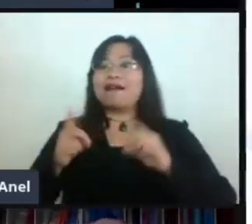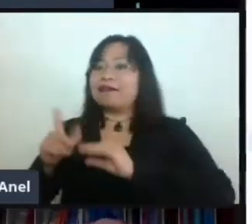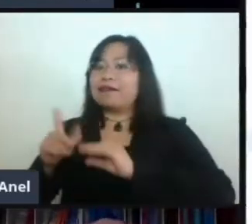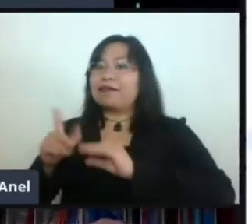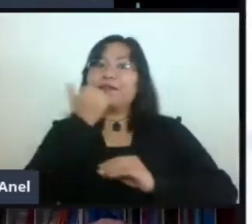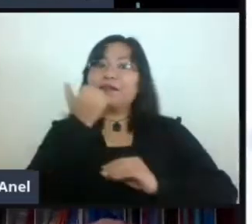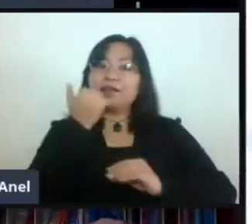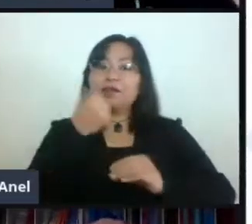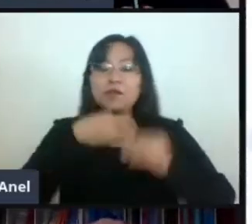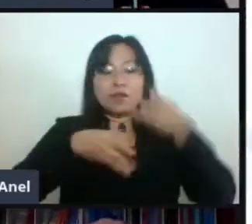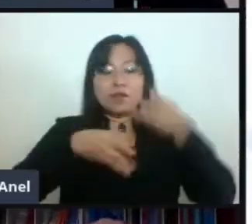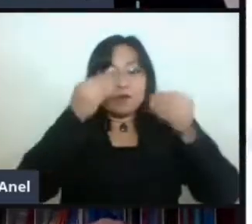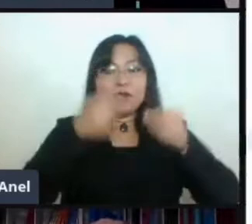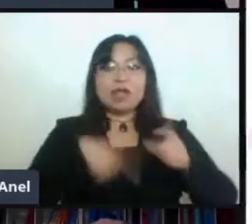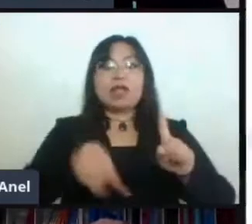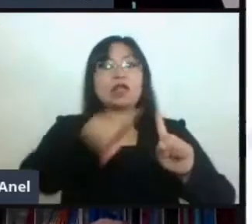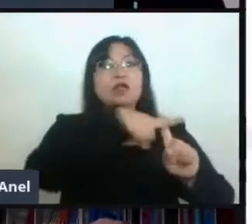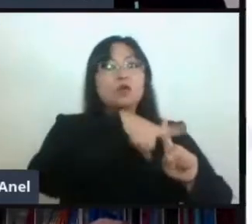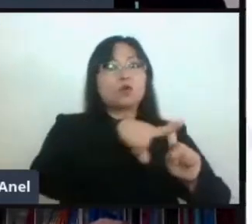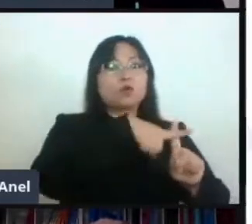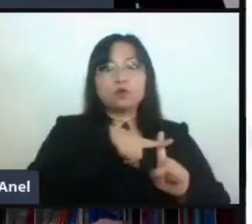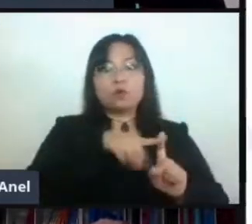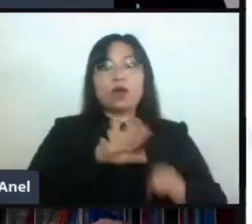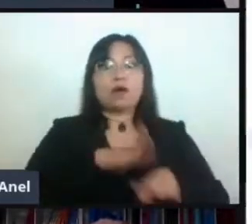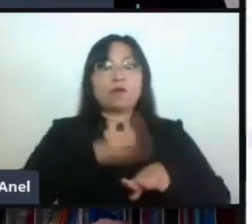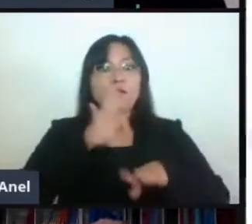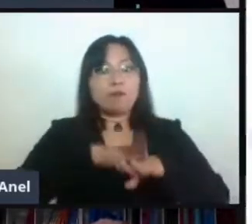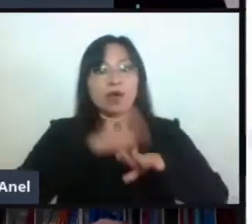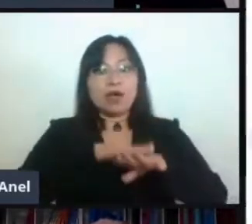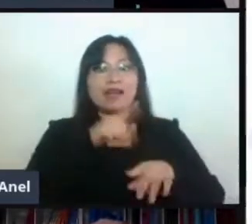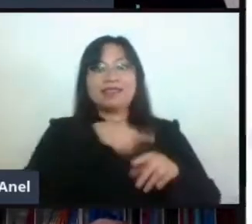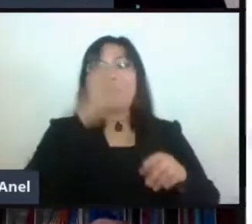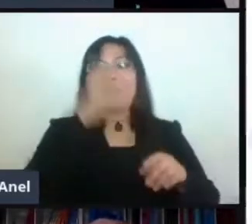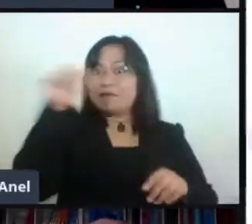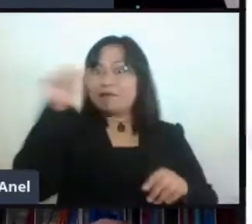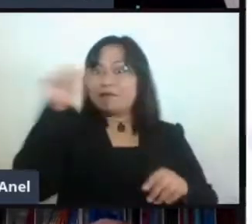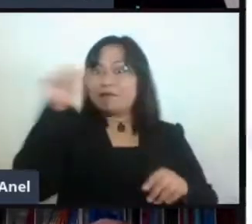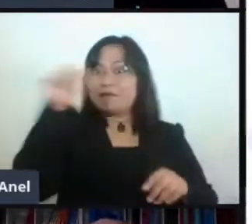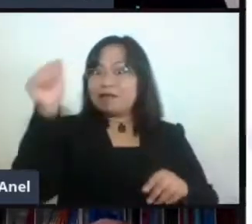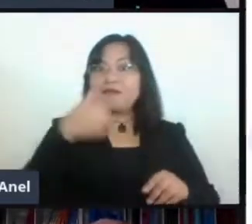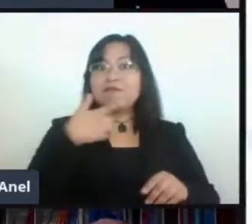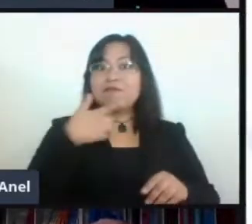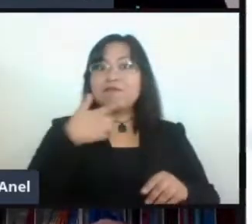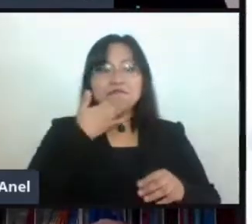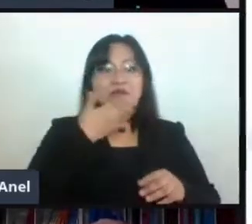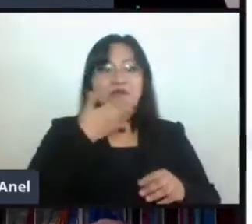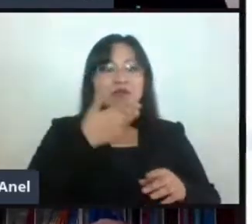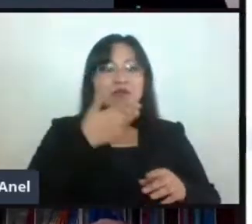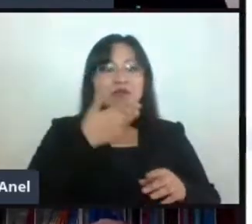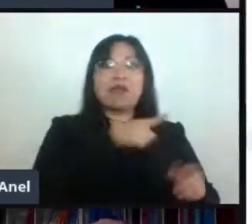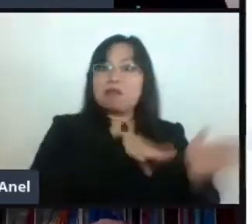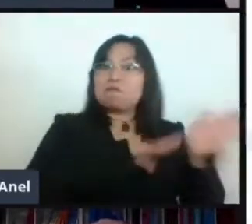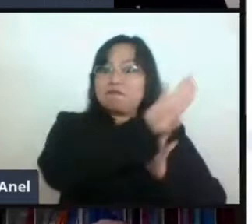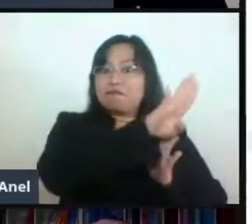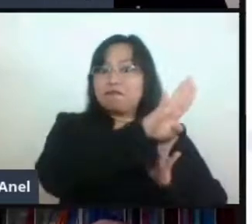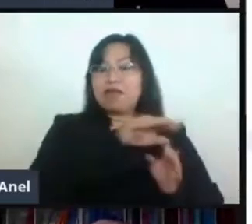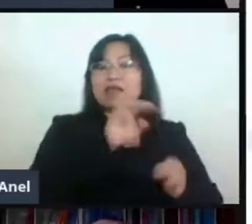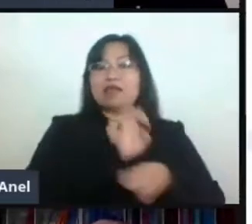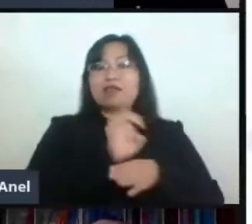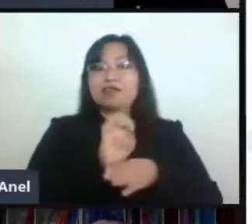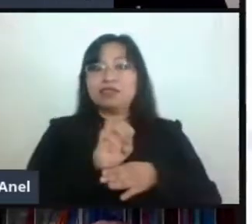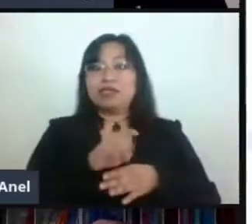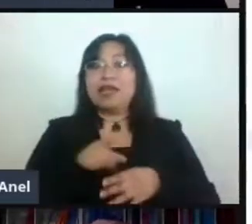es más esta suma, esta concentración de los procesos de